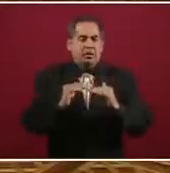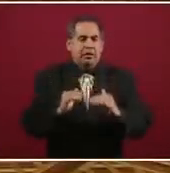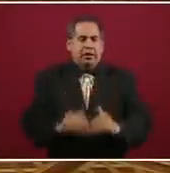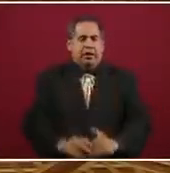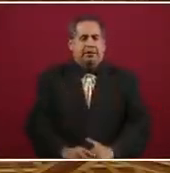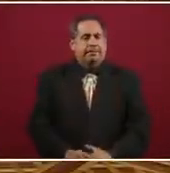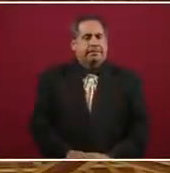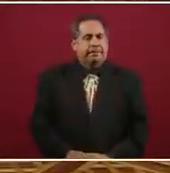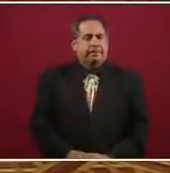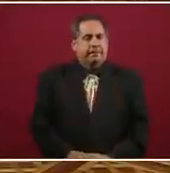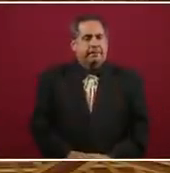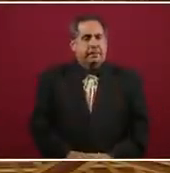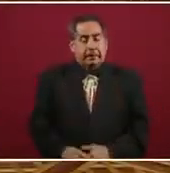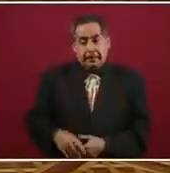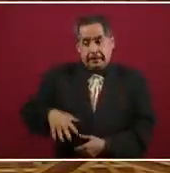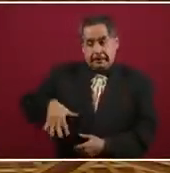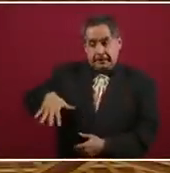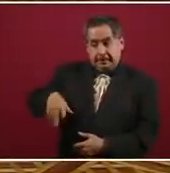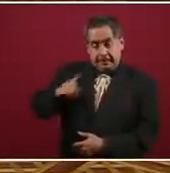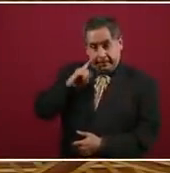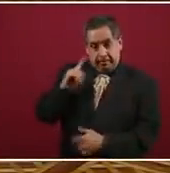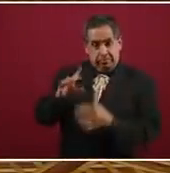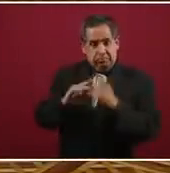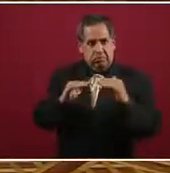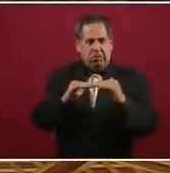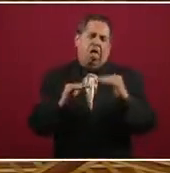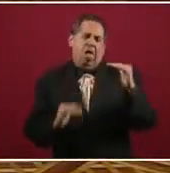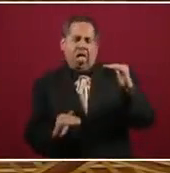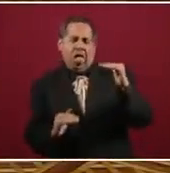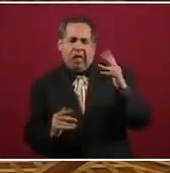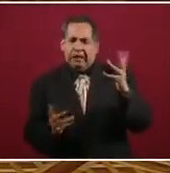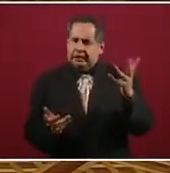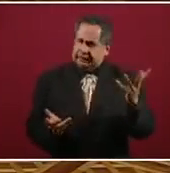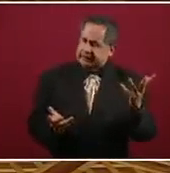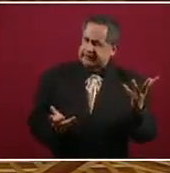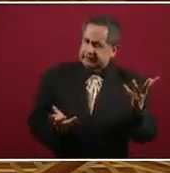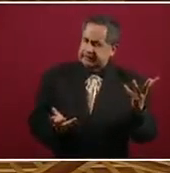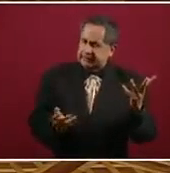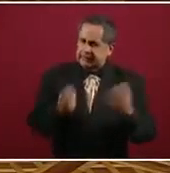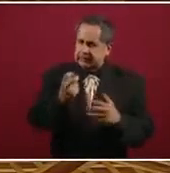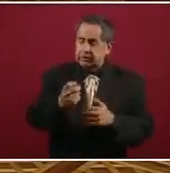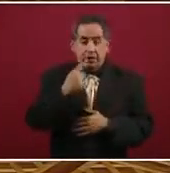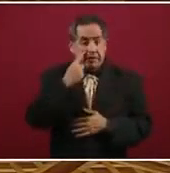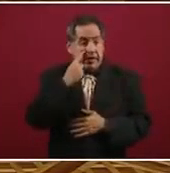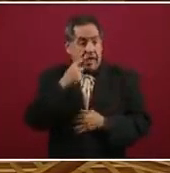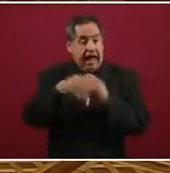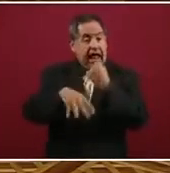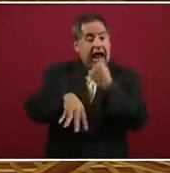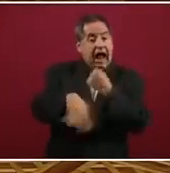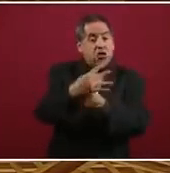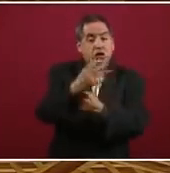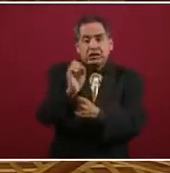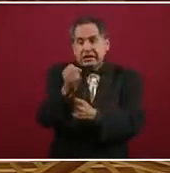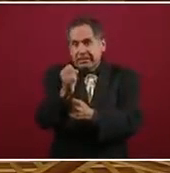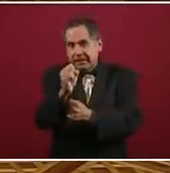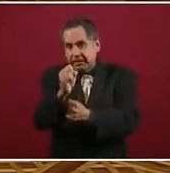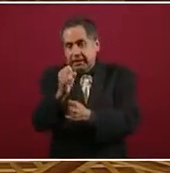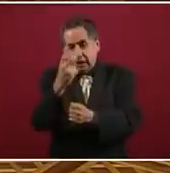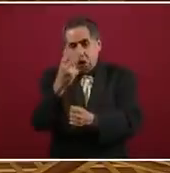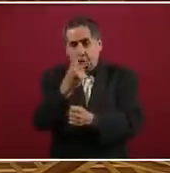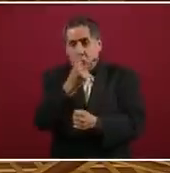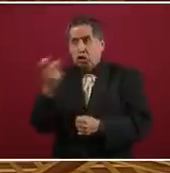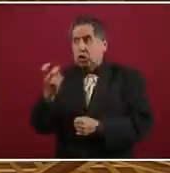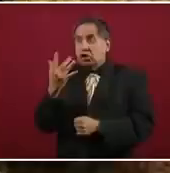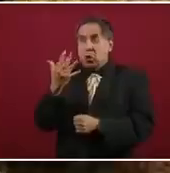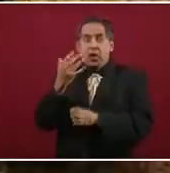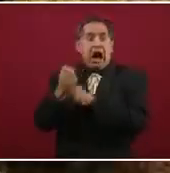Bueno, estamos escuchando a propósito de la desigualdad, Saraí, y hay un dato que es muy interesante. Ayer, 14 de septiembre, hemos conmemorado